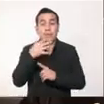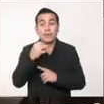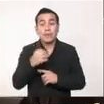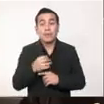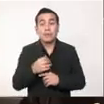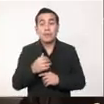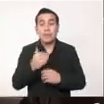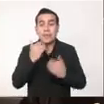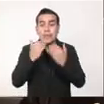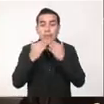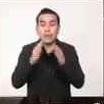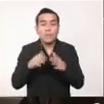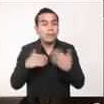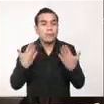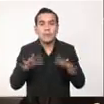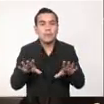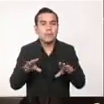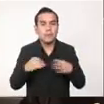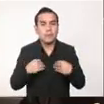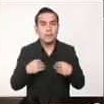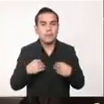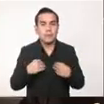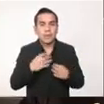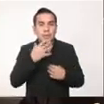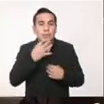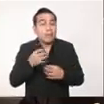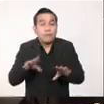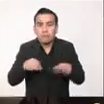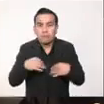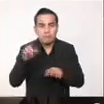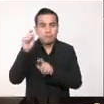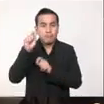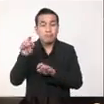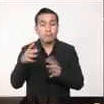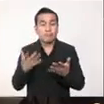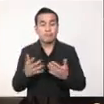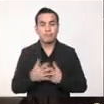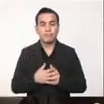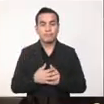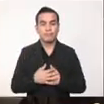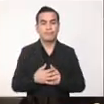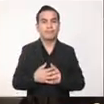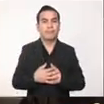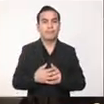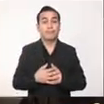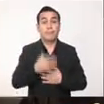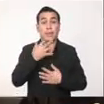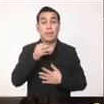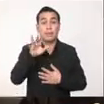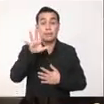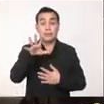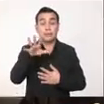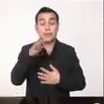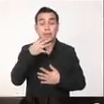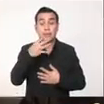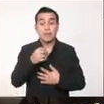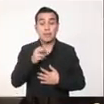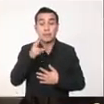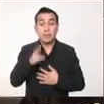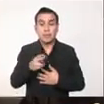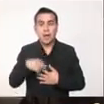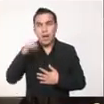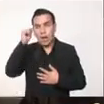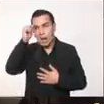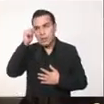yo les decía, pero ¿por qué no lo admiten? Y ellos, los 5, me decían, lo